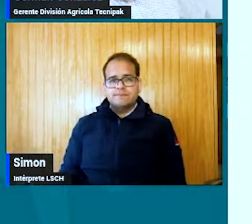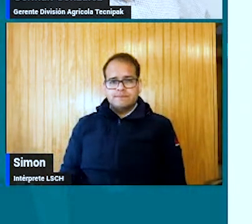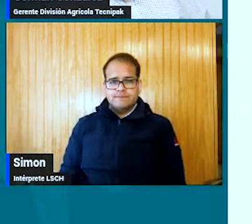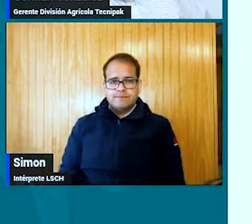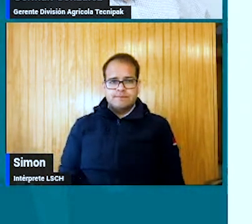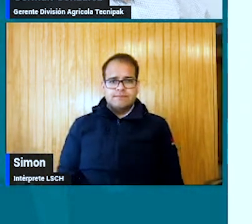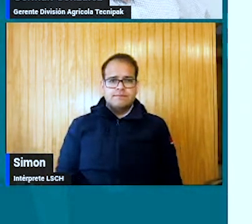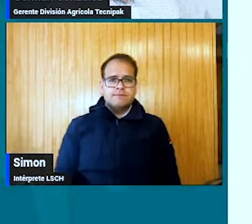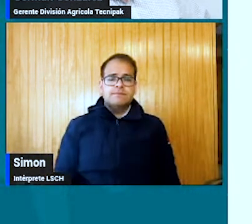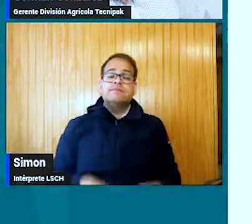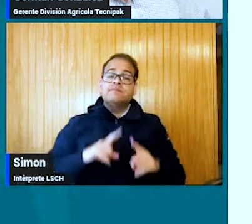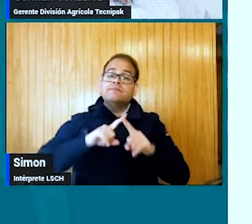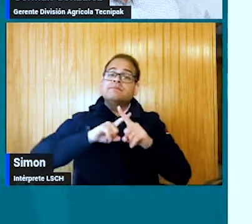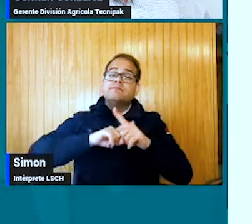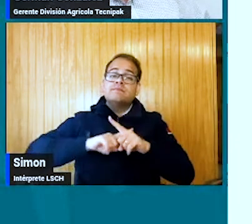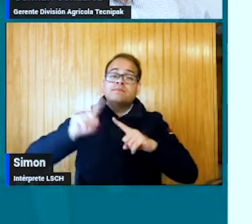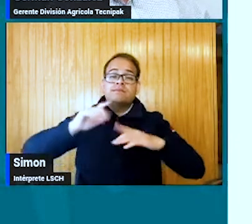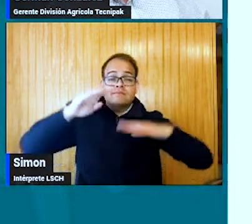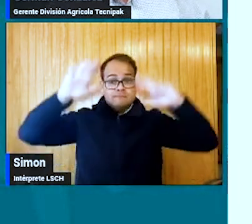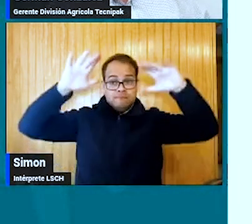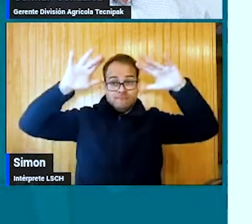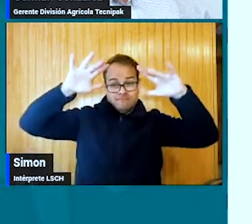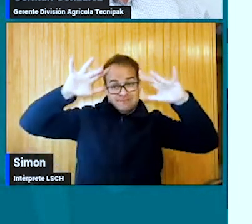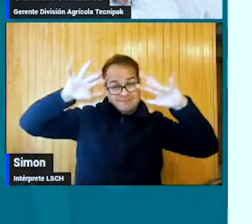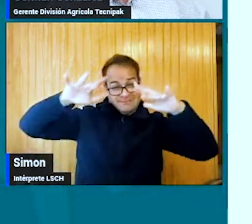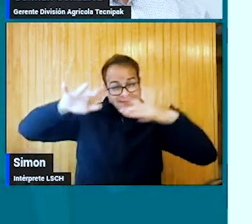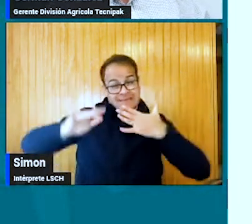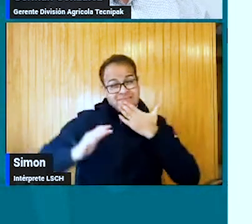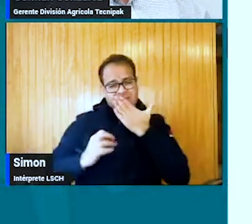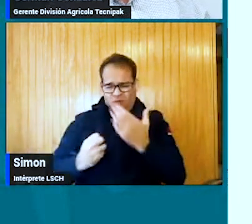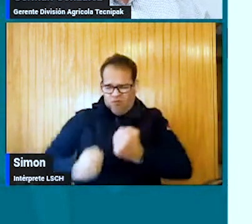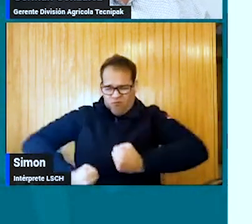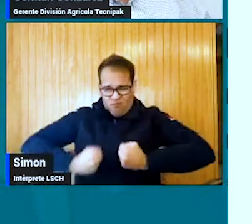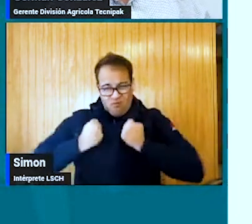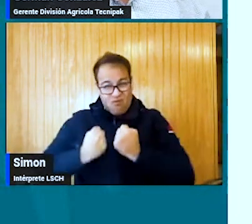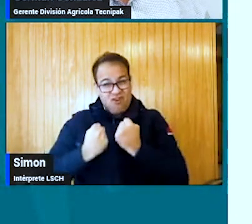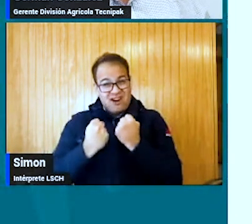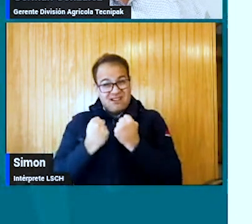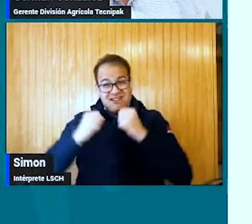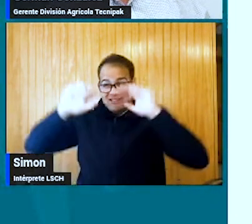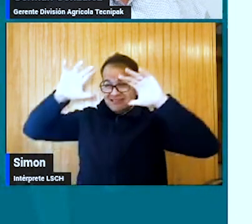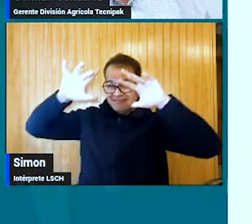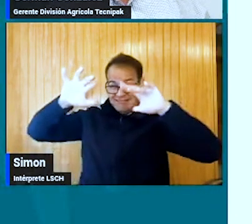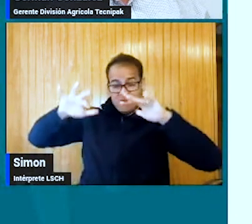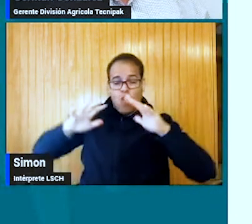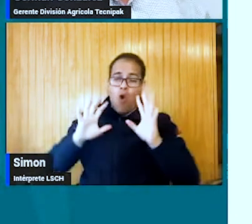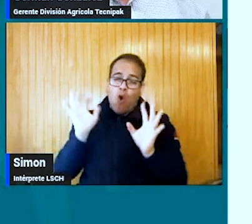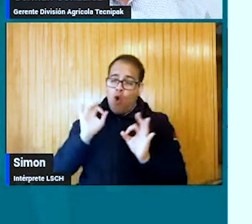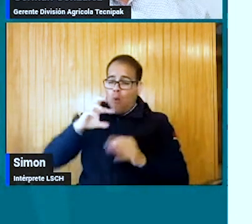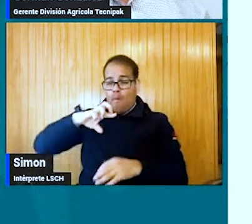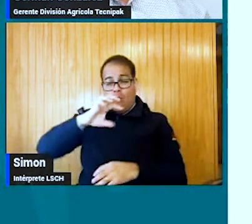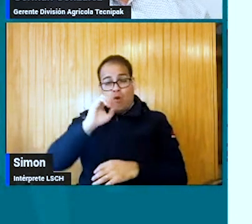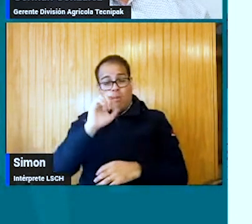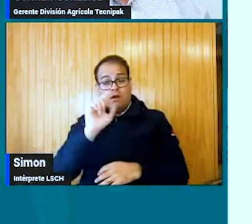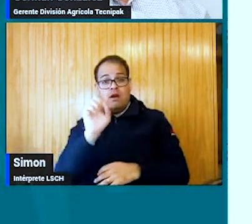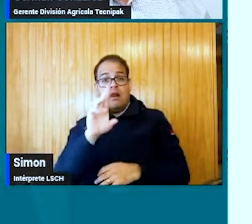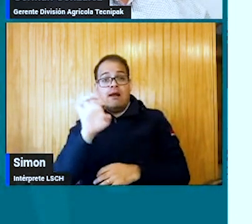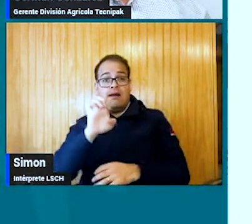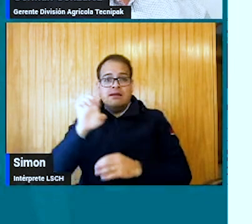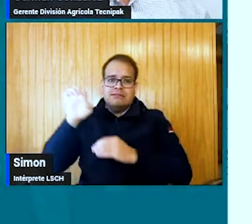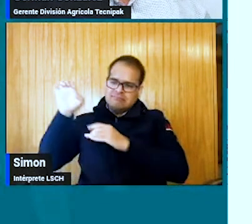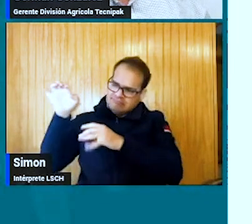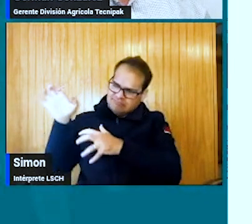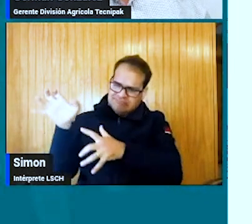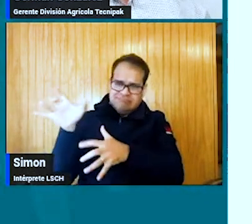Un poco cuando nos enfrentamos a las heladas más severas, ya heladas también o polares, es donde salen los